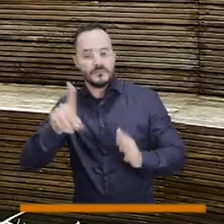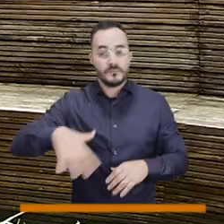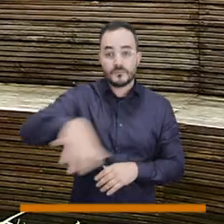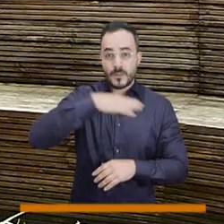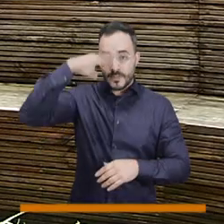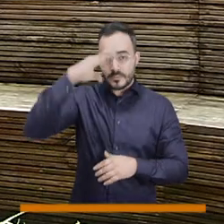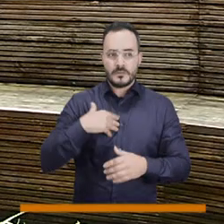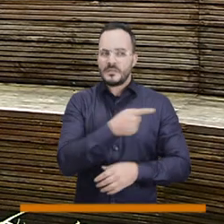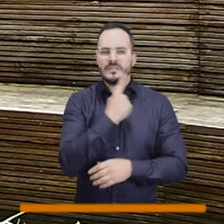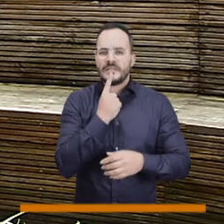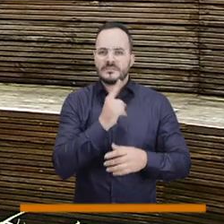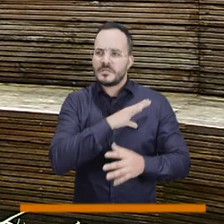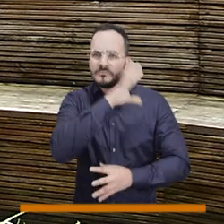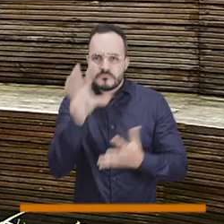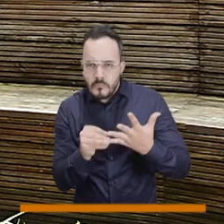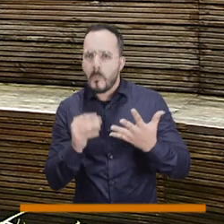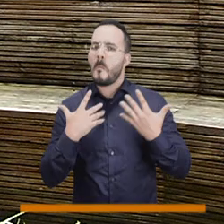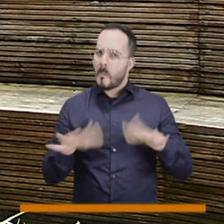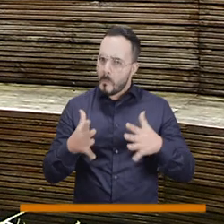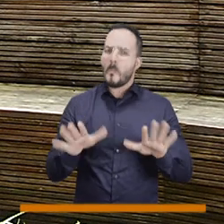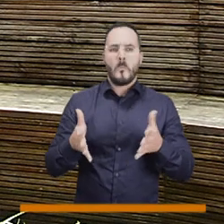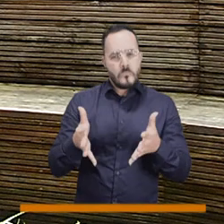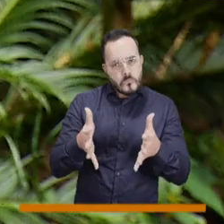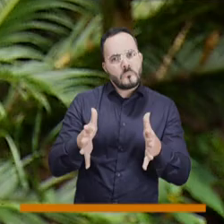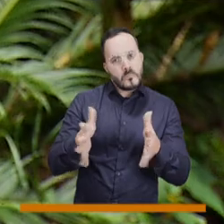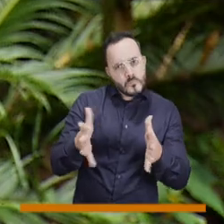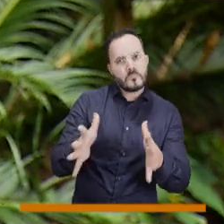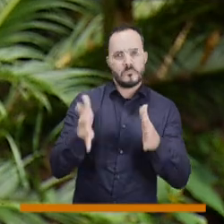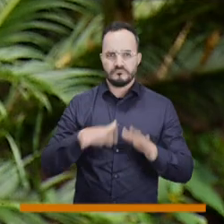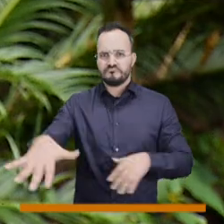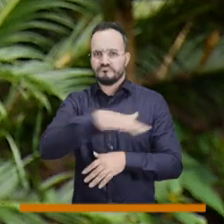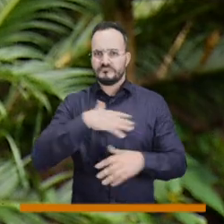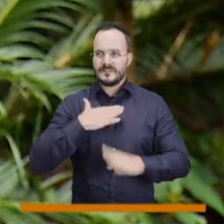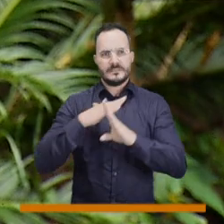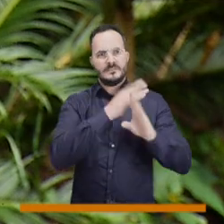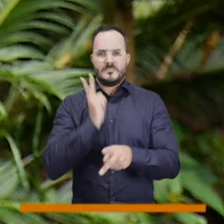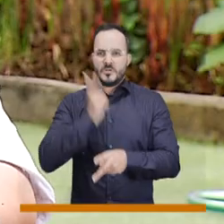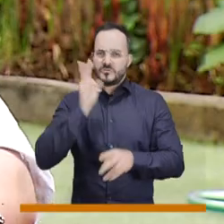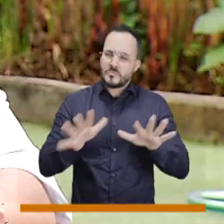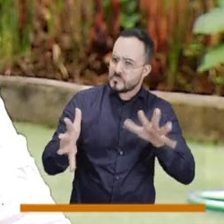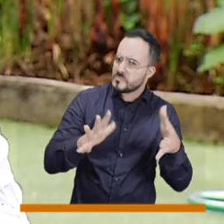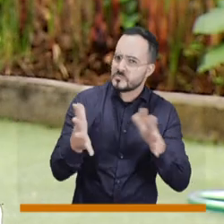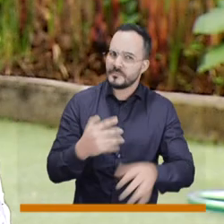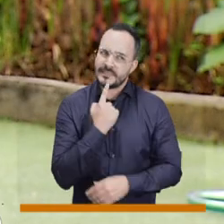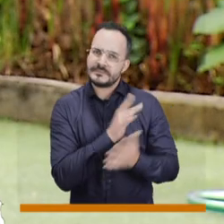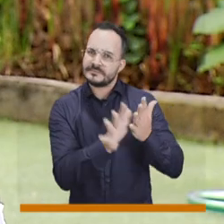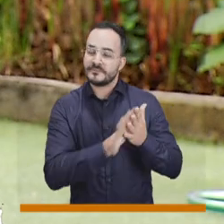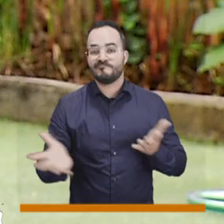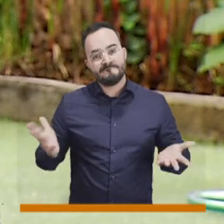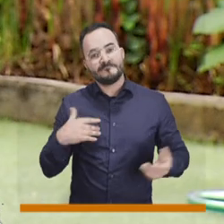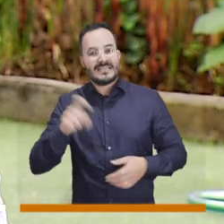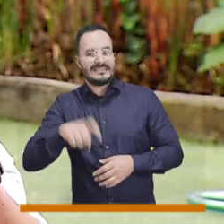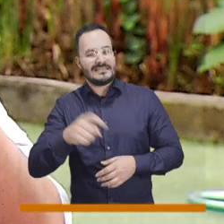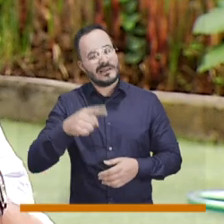ciudad se mantuvo estable en un 52% esa percepción de seguridad en la ciudad. Pues Catherine, miren, es que yo creo que